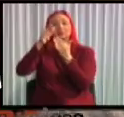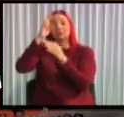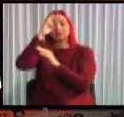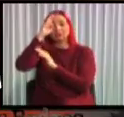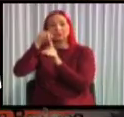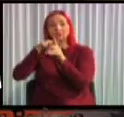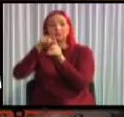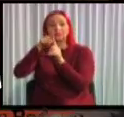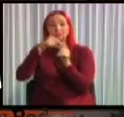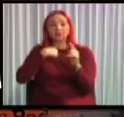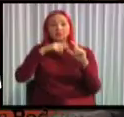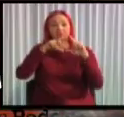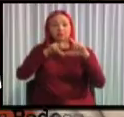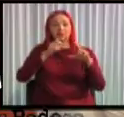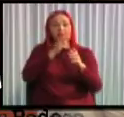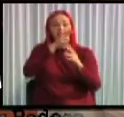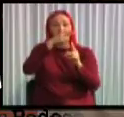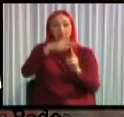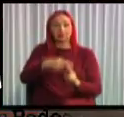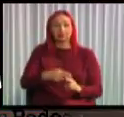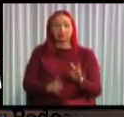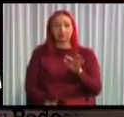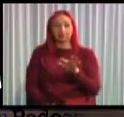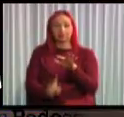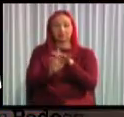razón, tenían el nombre de